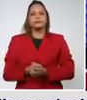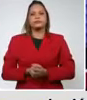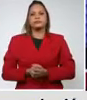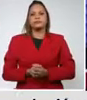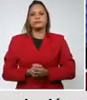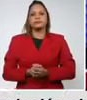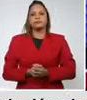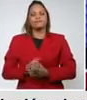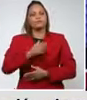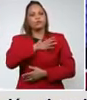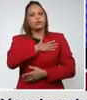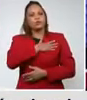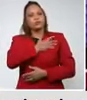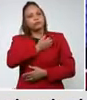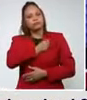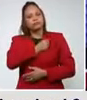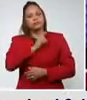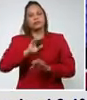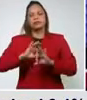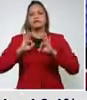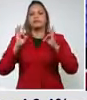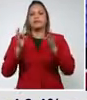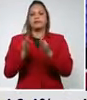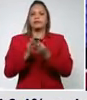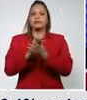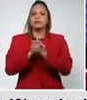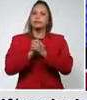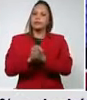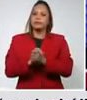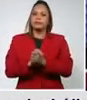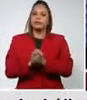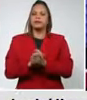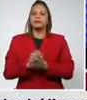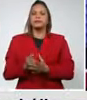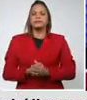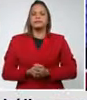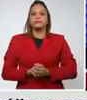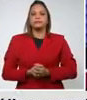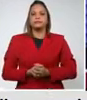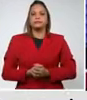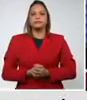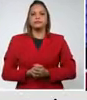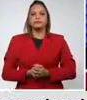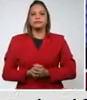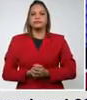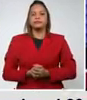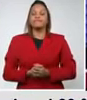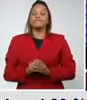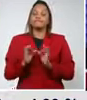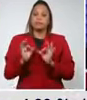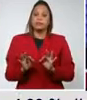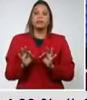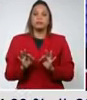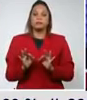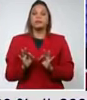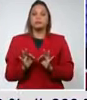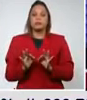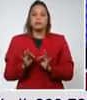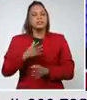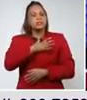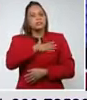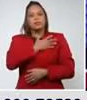Nuestras condolencias a sus familiares, a sus amistades, que realmente lamentamos